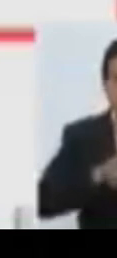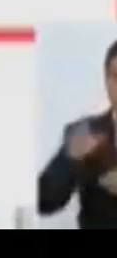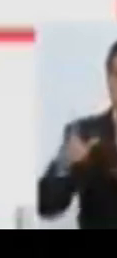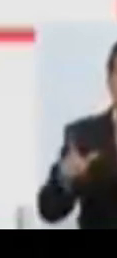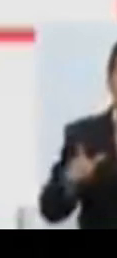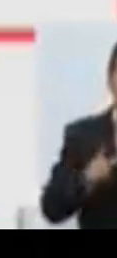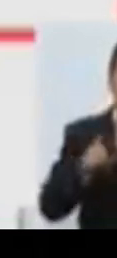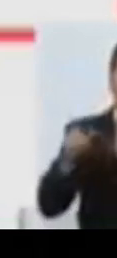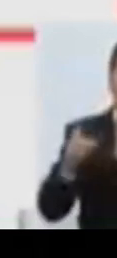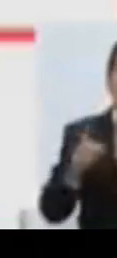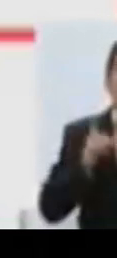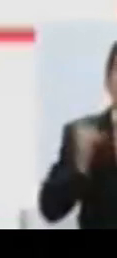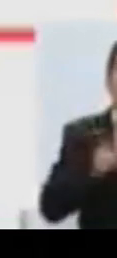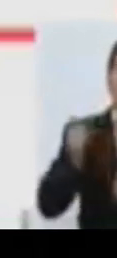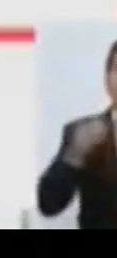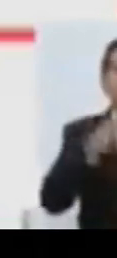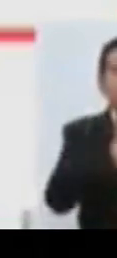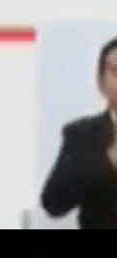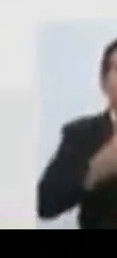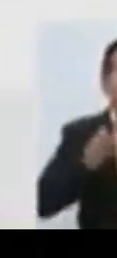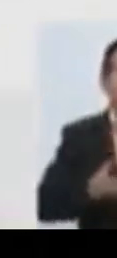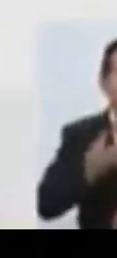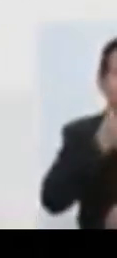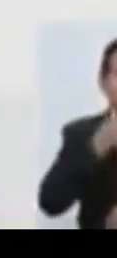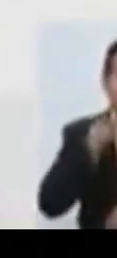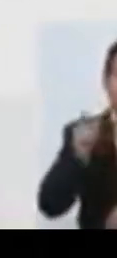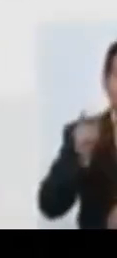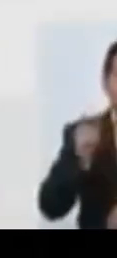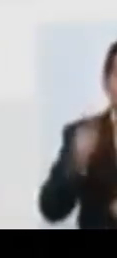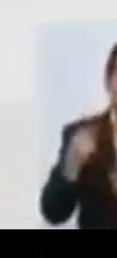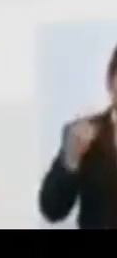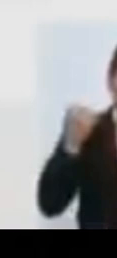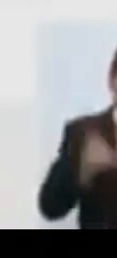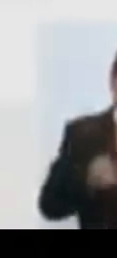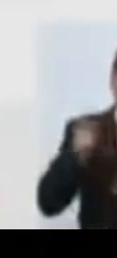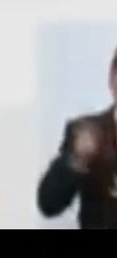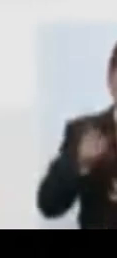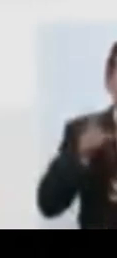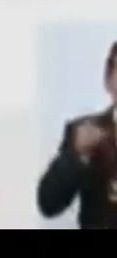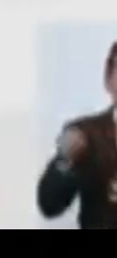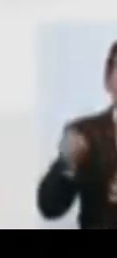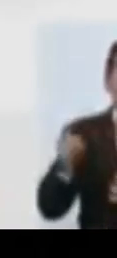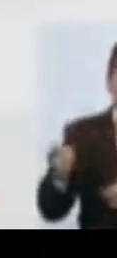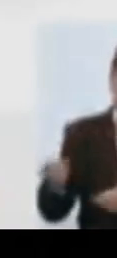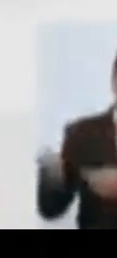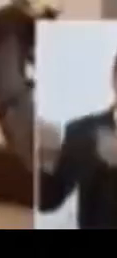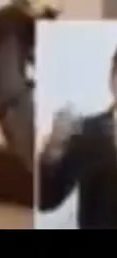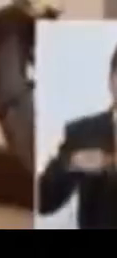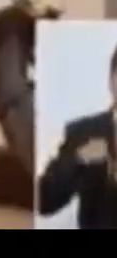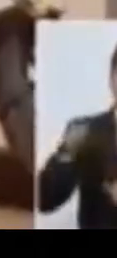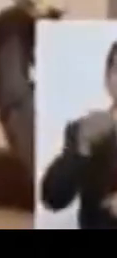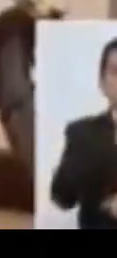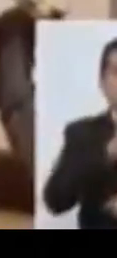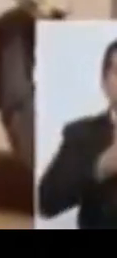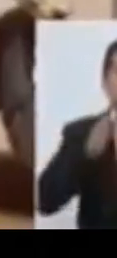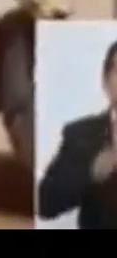líder departamental es el gobernador Luis Fernando Camacho, hasta hoy día no ha intentado apersonarse como